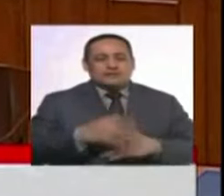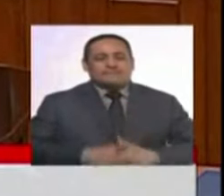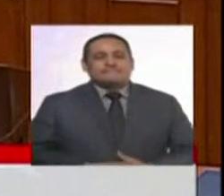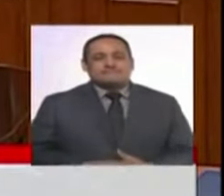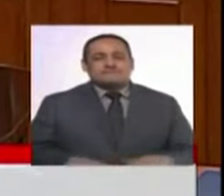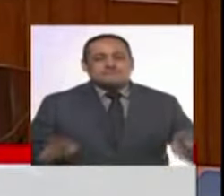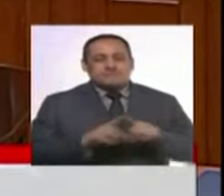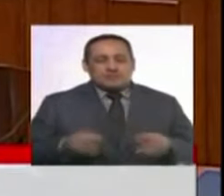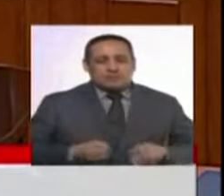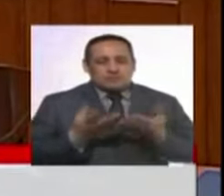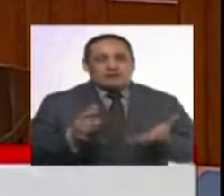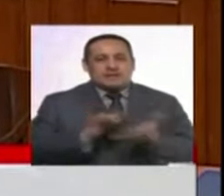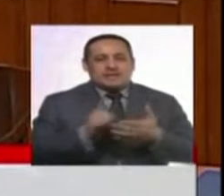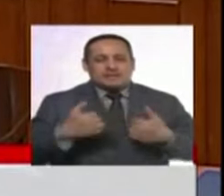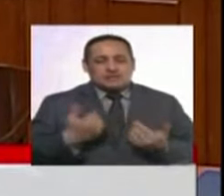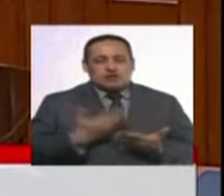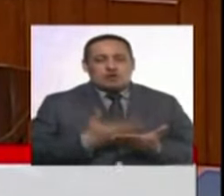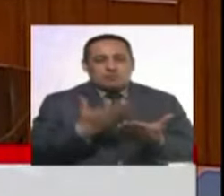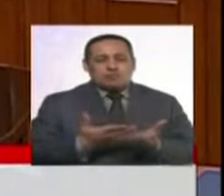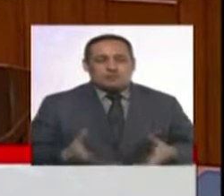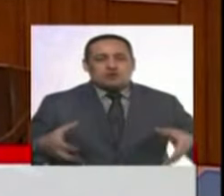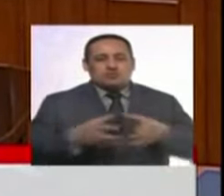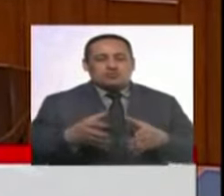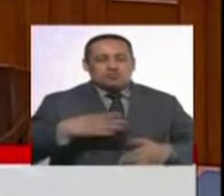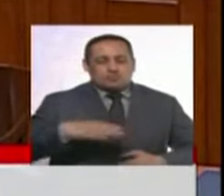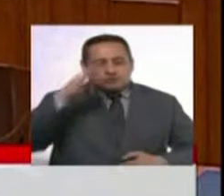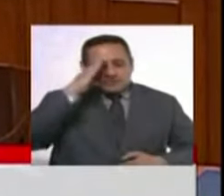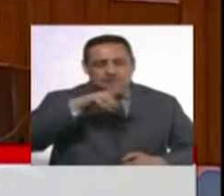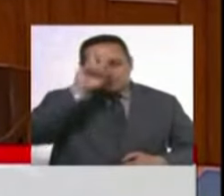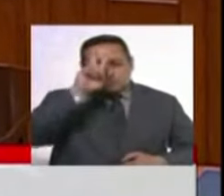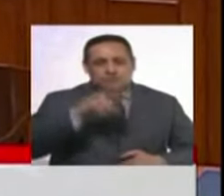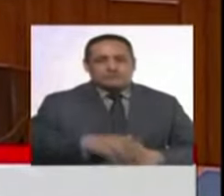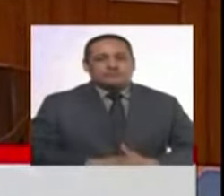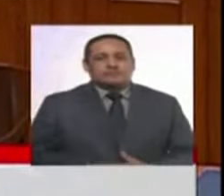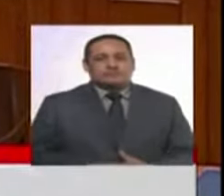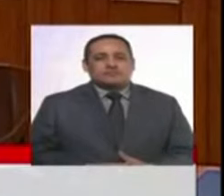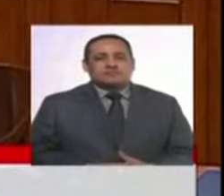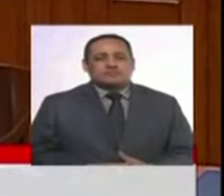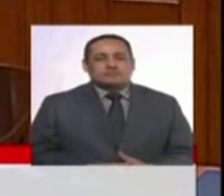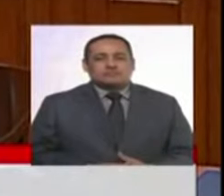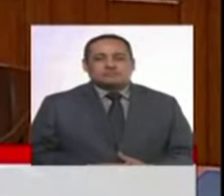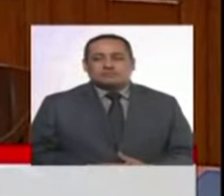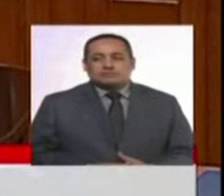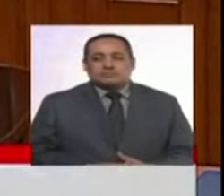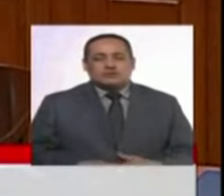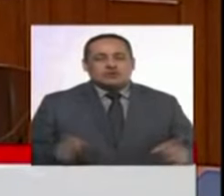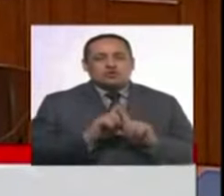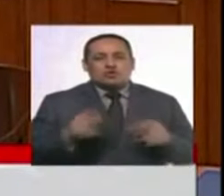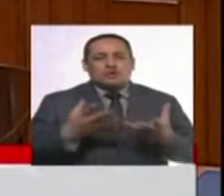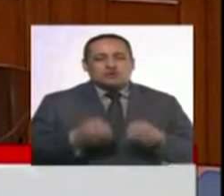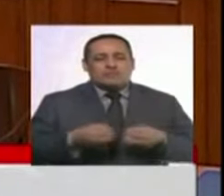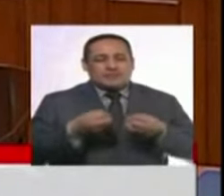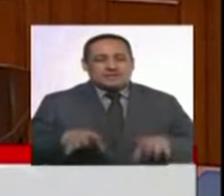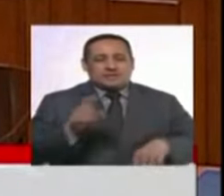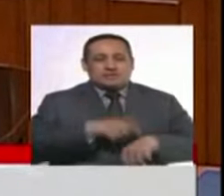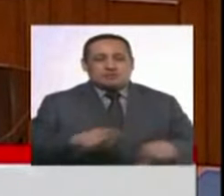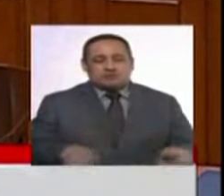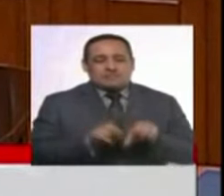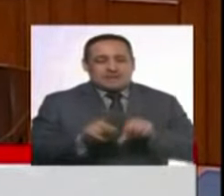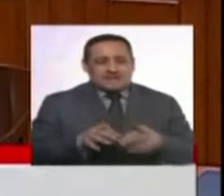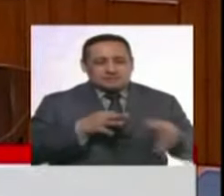información que tiene como fuente a nuestra Policía Nacional de Perú no quiero perder la oportunidad para